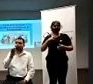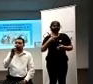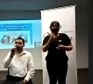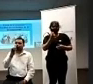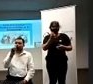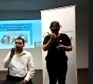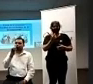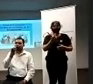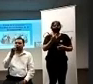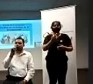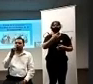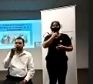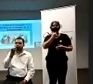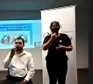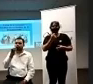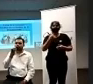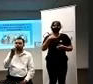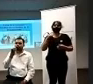Entonces, nos quedamos aislados